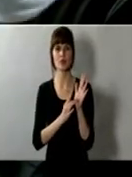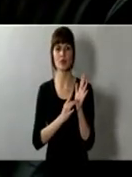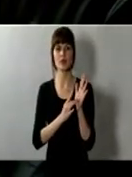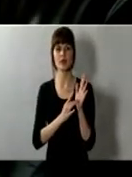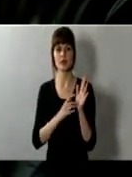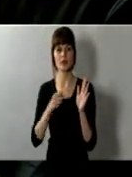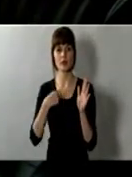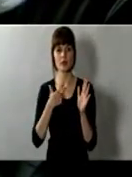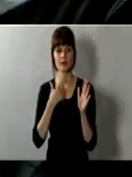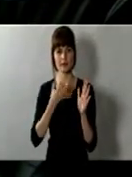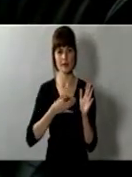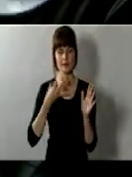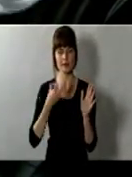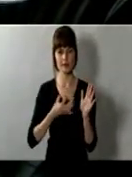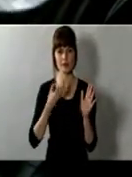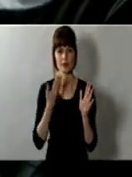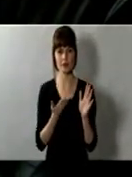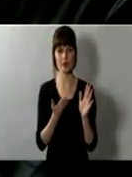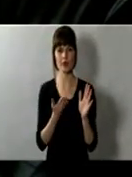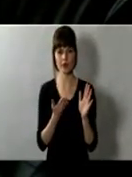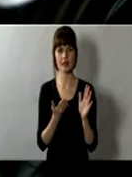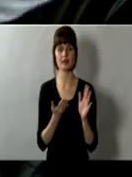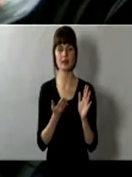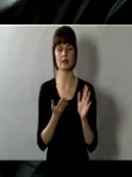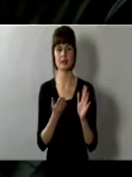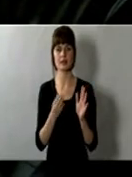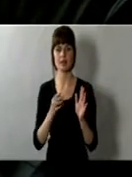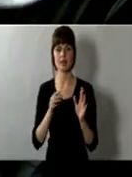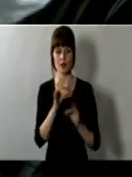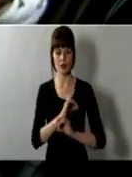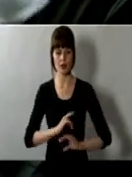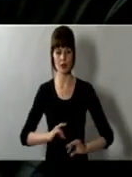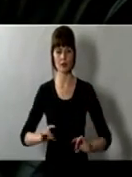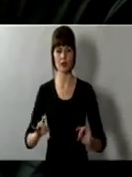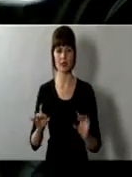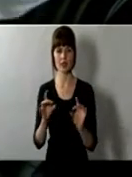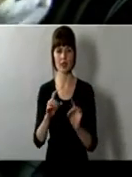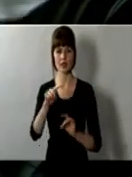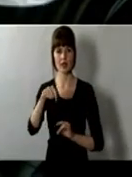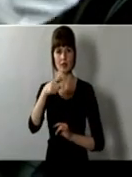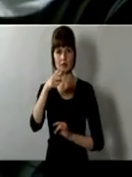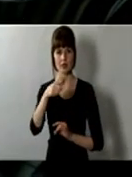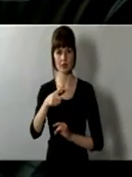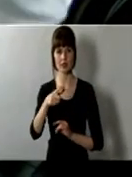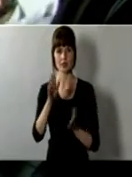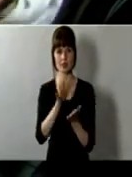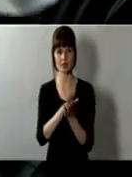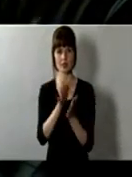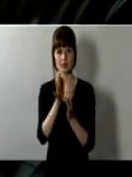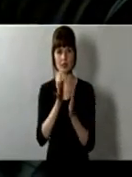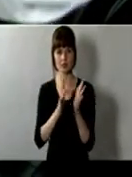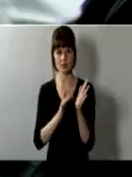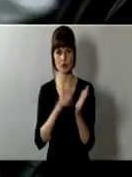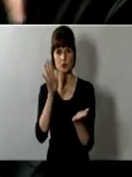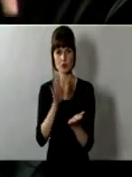Sirva Para mantener Viva la palabra De Dios En las vidas Y en los corazones De aquellos Que conocen tu palabra